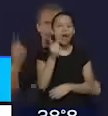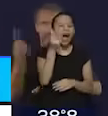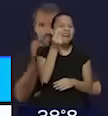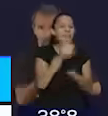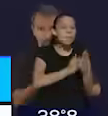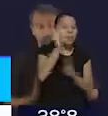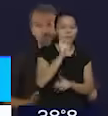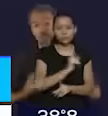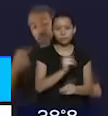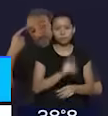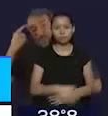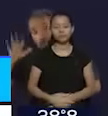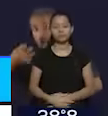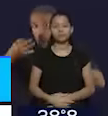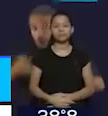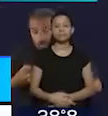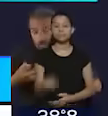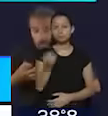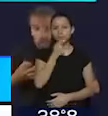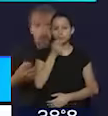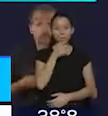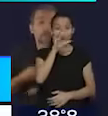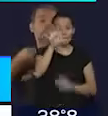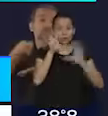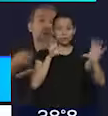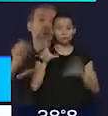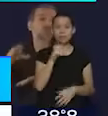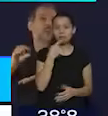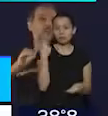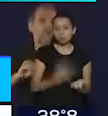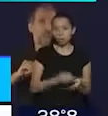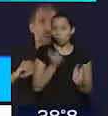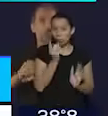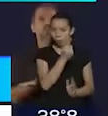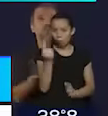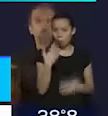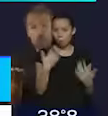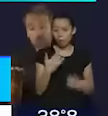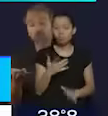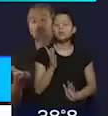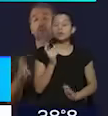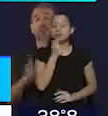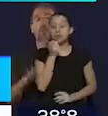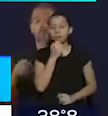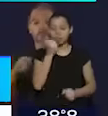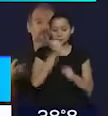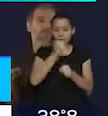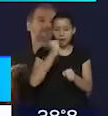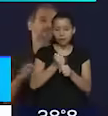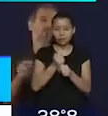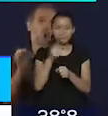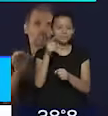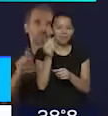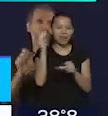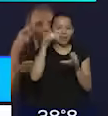efectivamente consideran correcto pagarle a sus empleados públicos con con papeles emitidos por